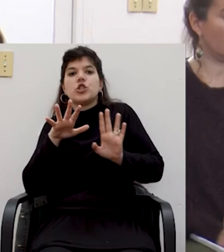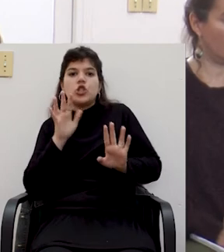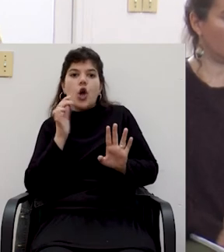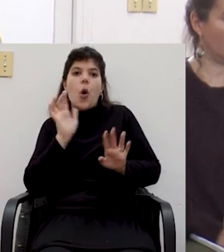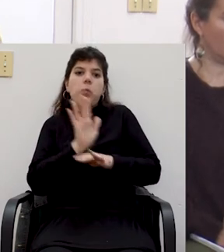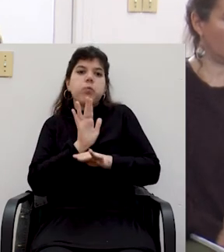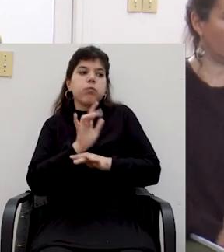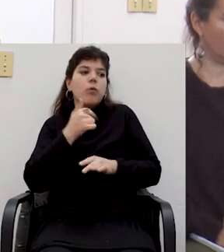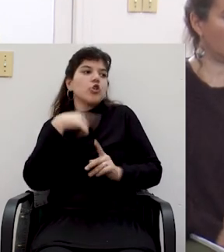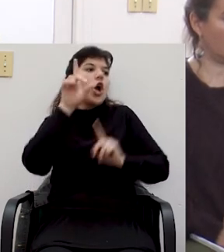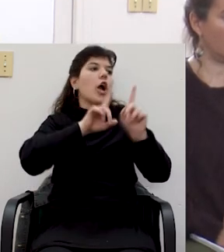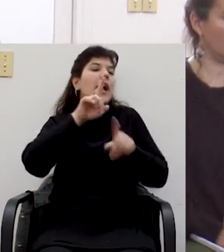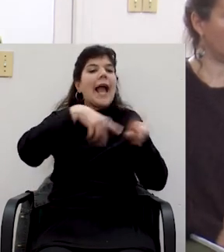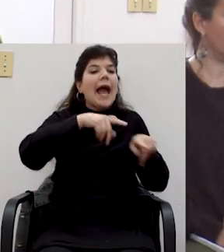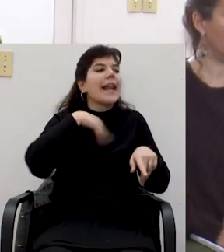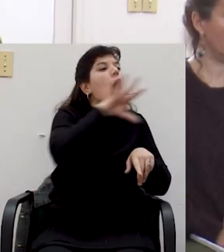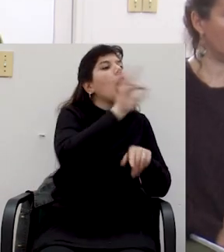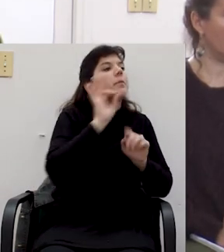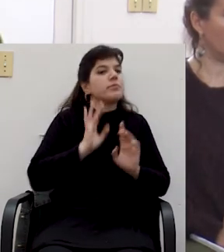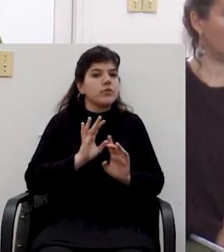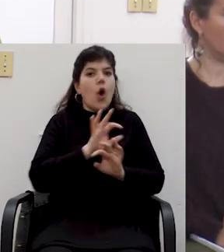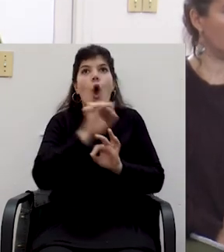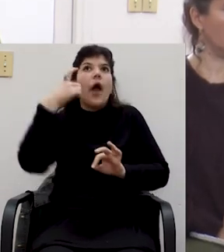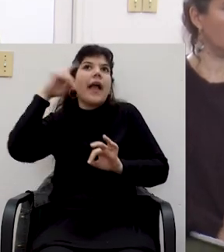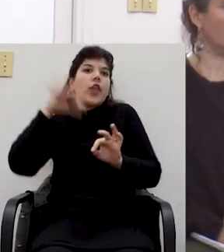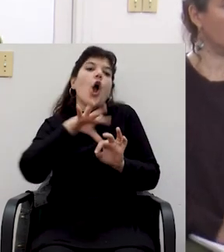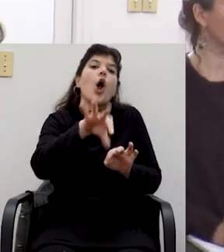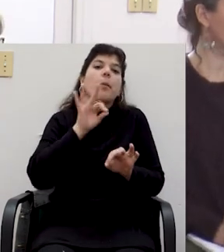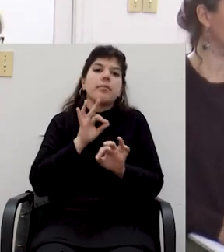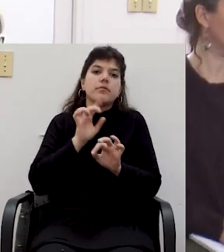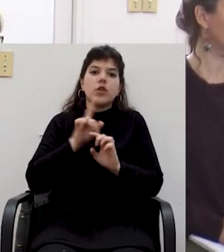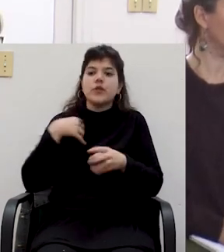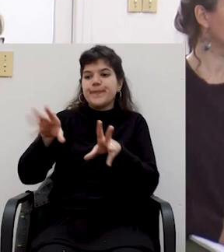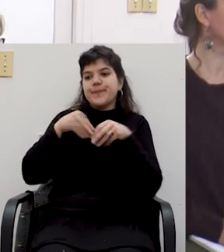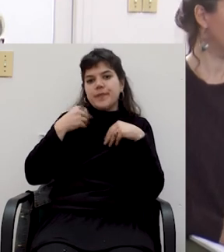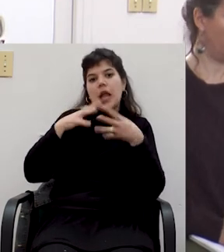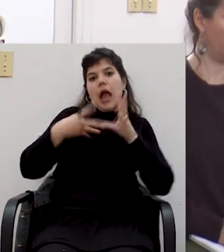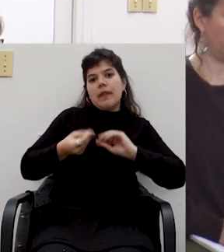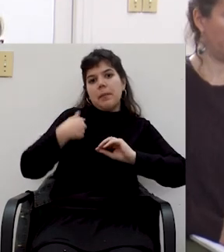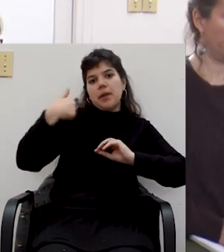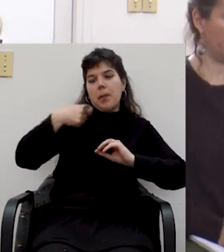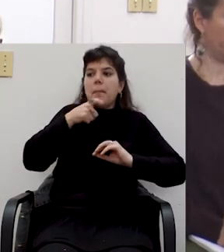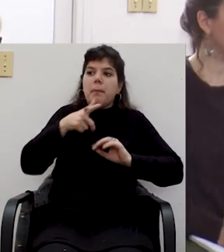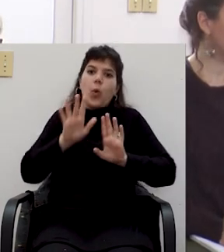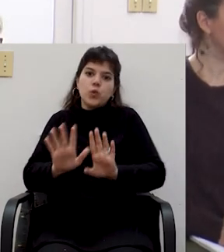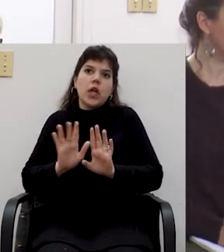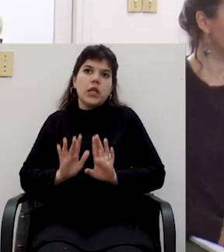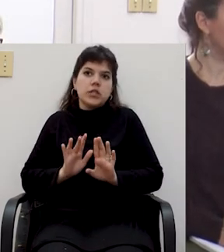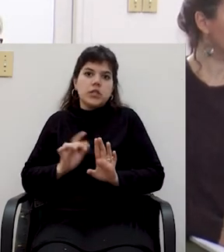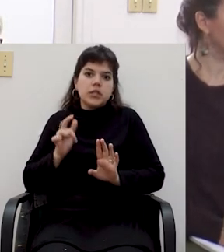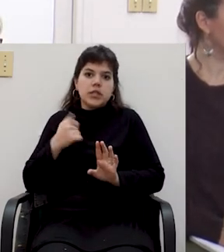fuera una especialización o una opción ideológica, de que yo lo incorporo porque me va los